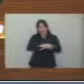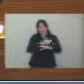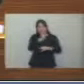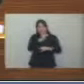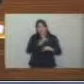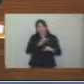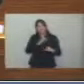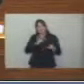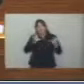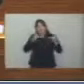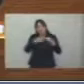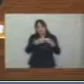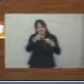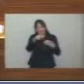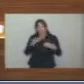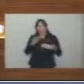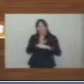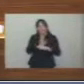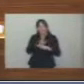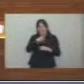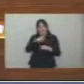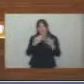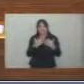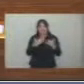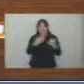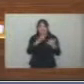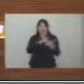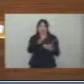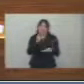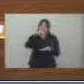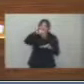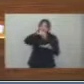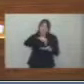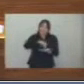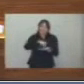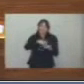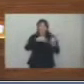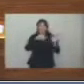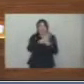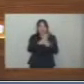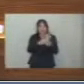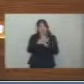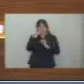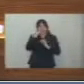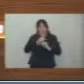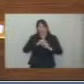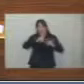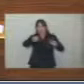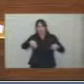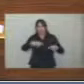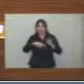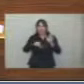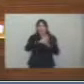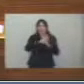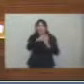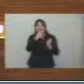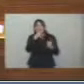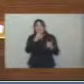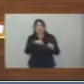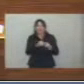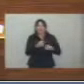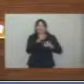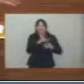representa en este Parlamento. Y venir aquí después de todo eso, de ver lo que están haciendo con las modificaciones legales, a decir que es que no tienen información, que es que